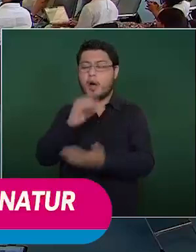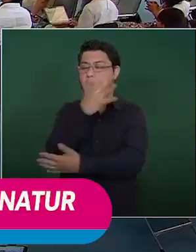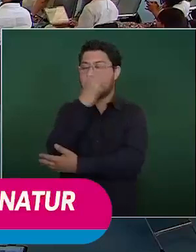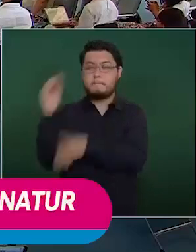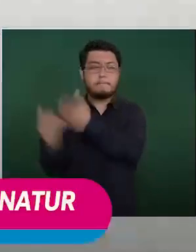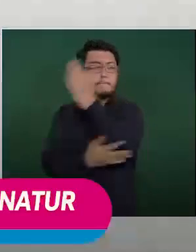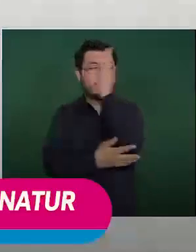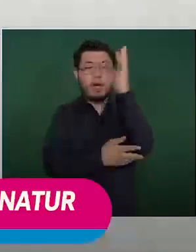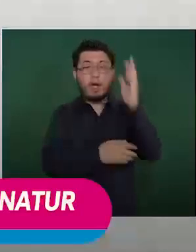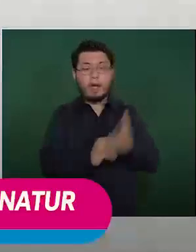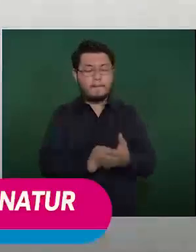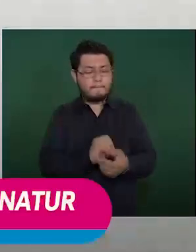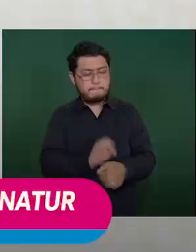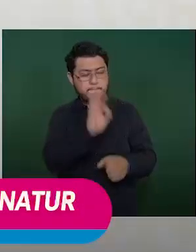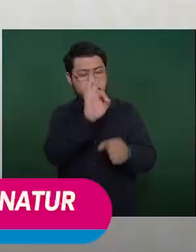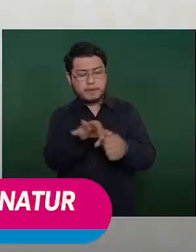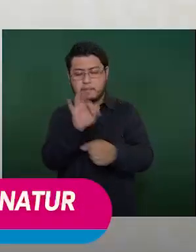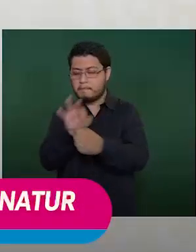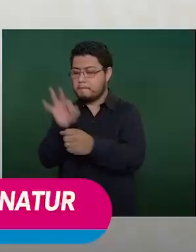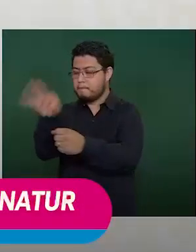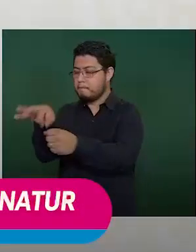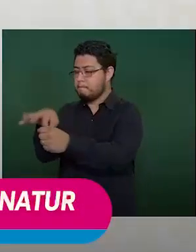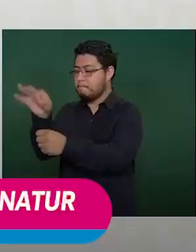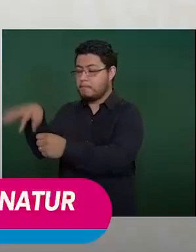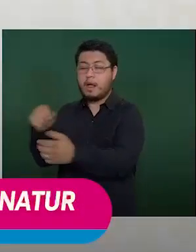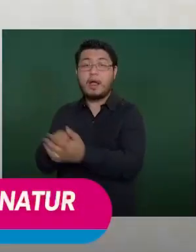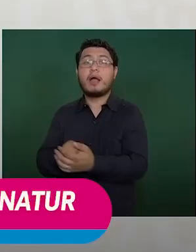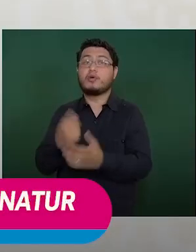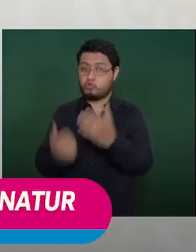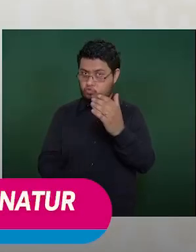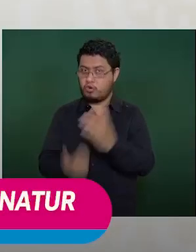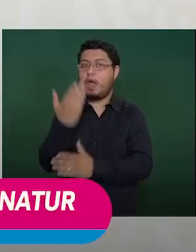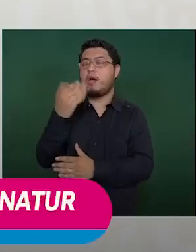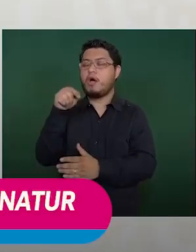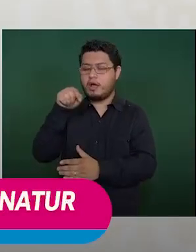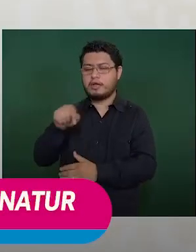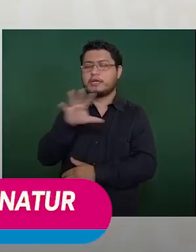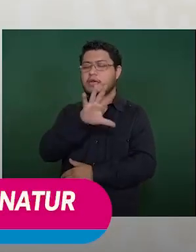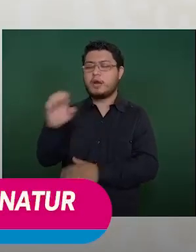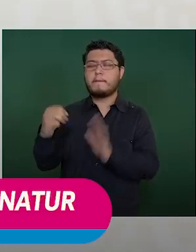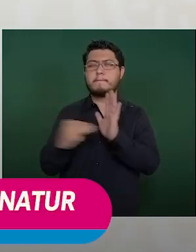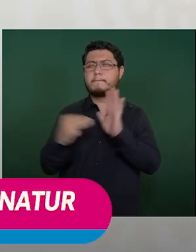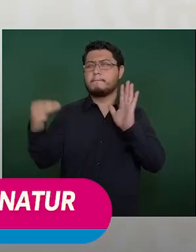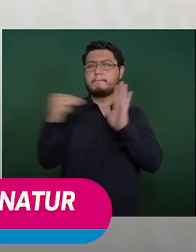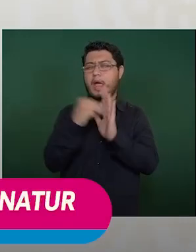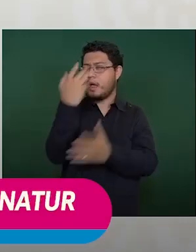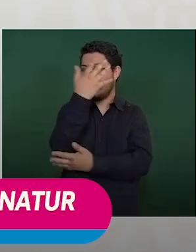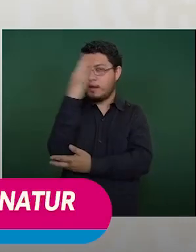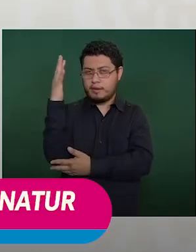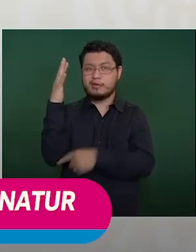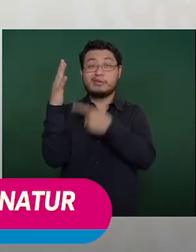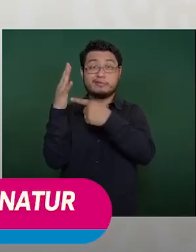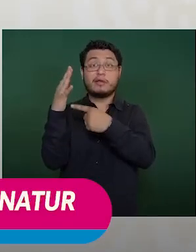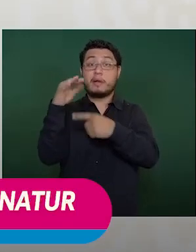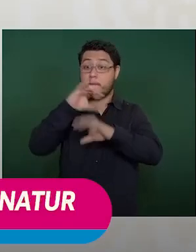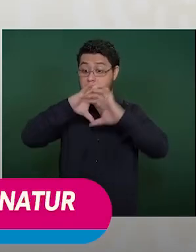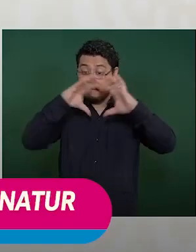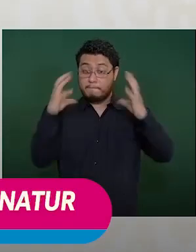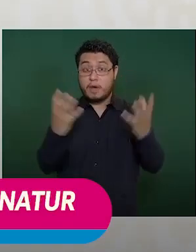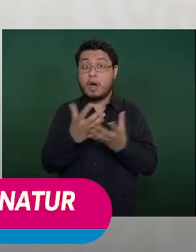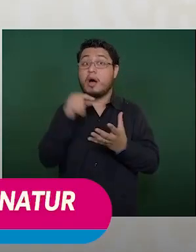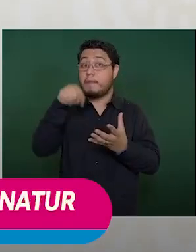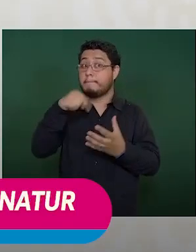con 500 millones de árboles. Este es el programa más importante que existe en el mundo de